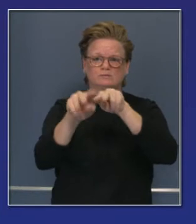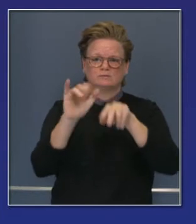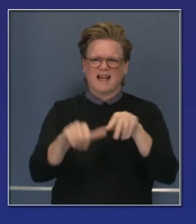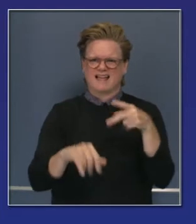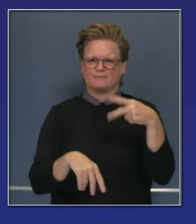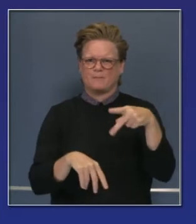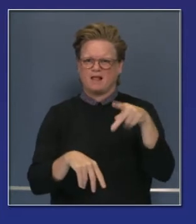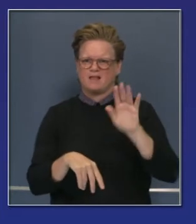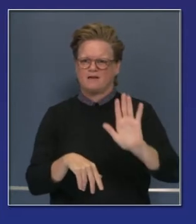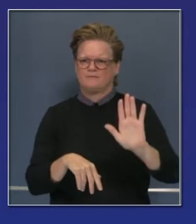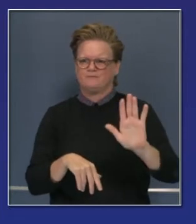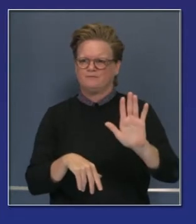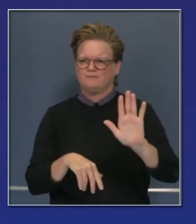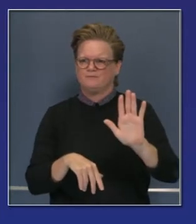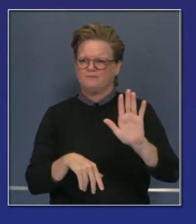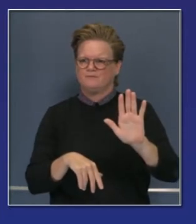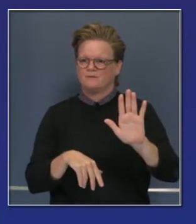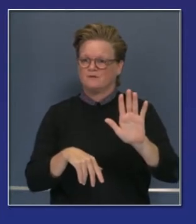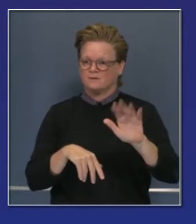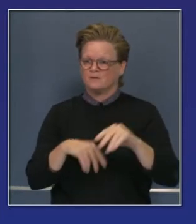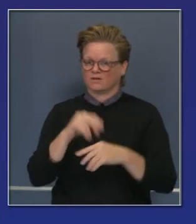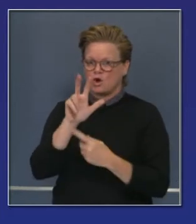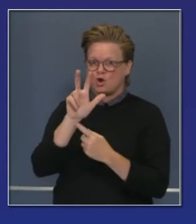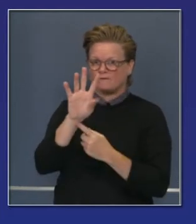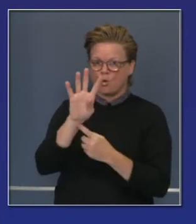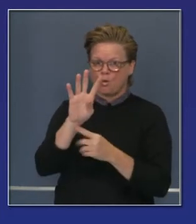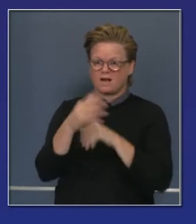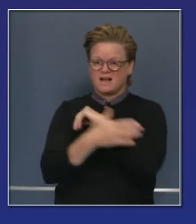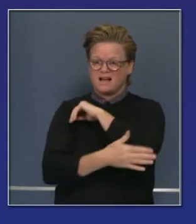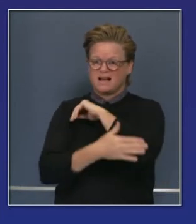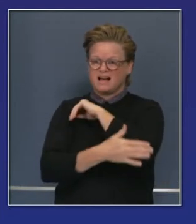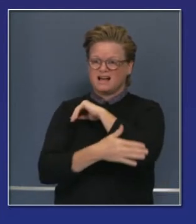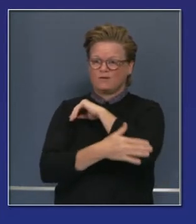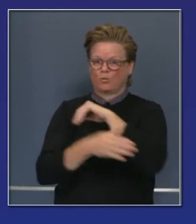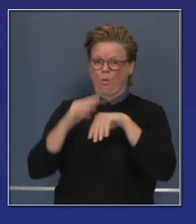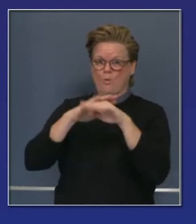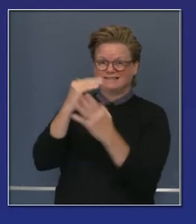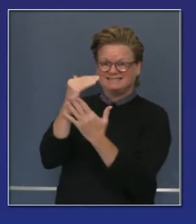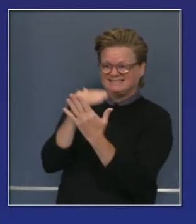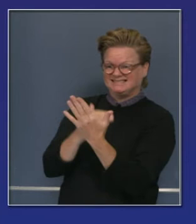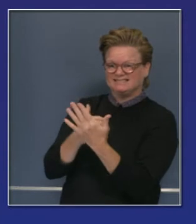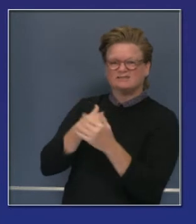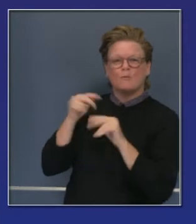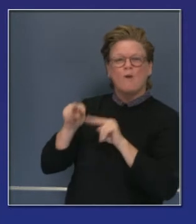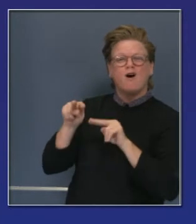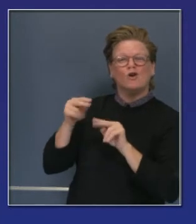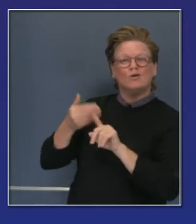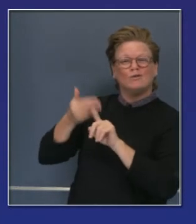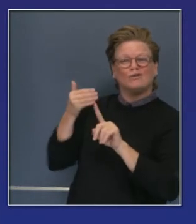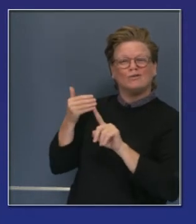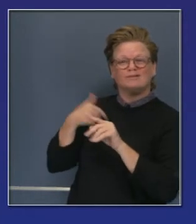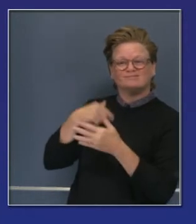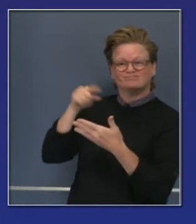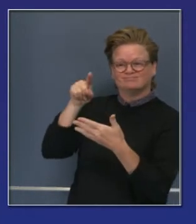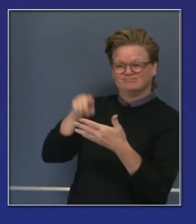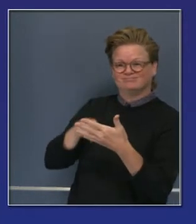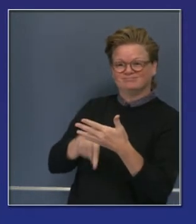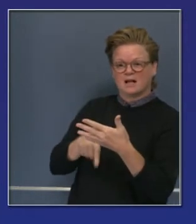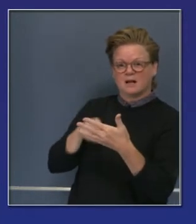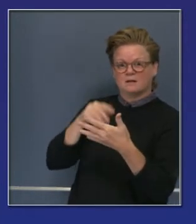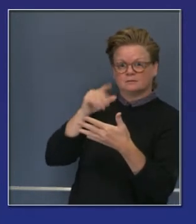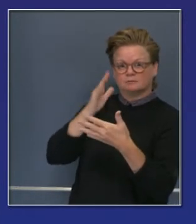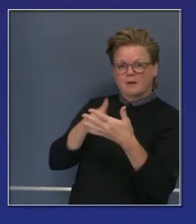recuerdan ustedes que mencionamos. Teníamos 34 condados en esa vieja lista de monitoreo de condados. Esa lista,